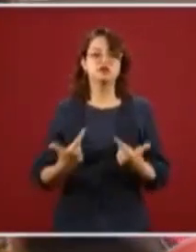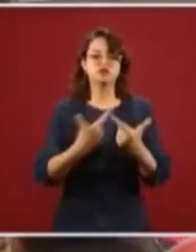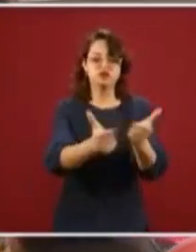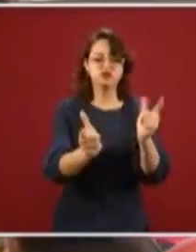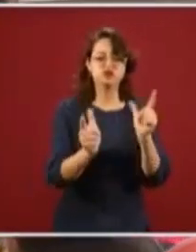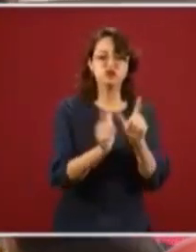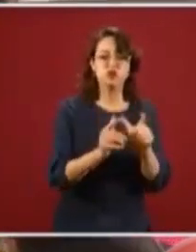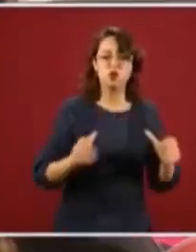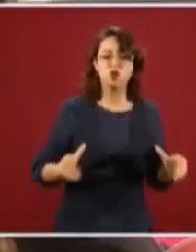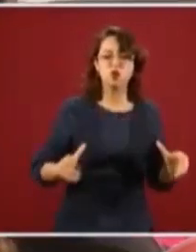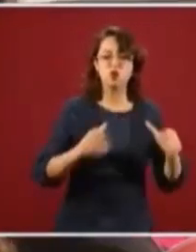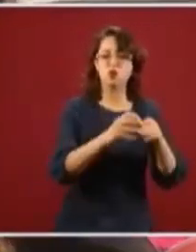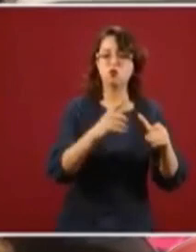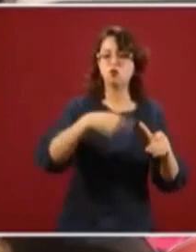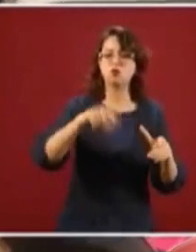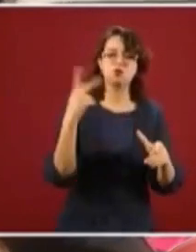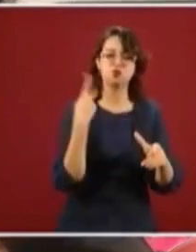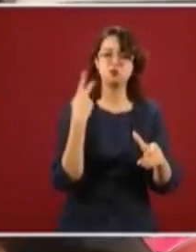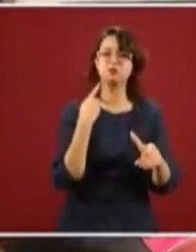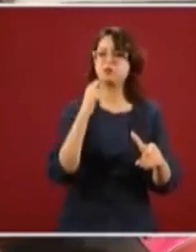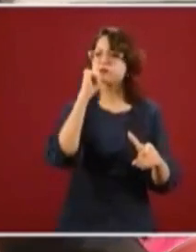grupos de intereses creados